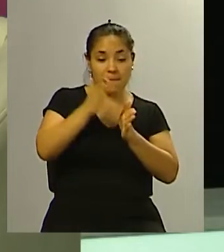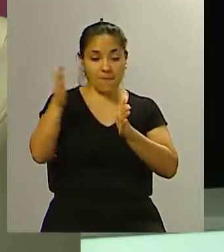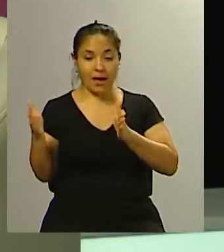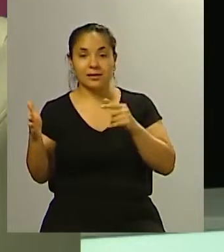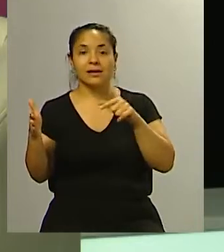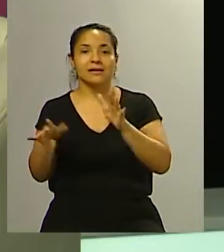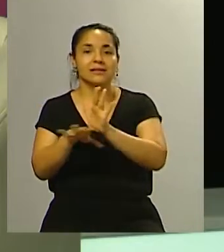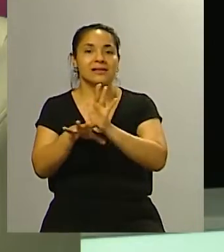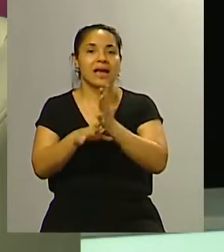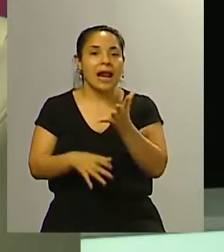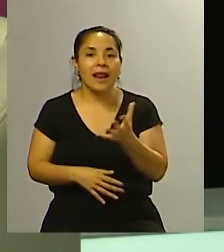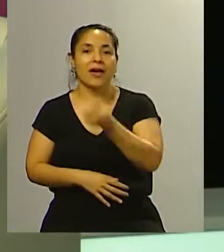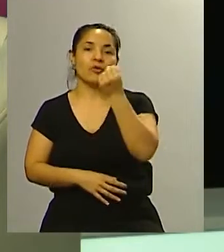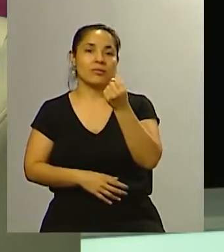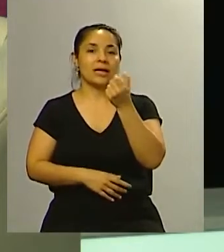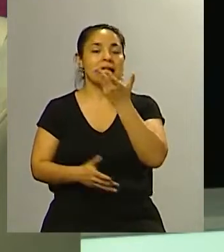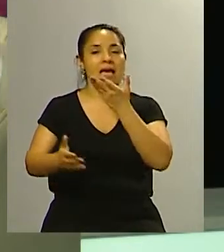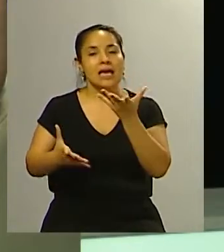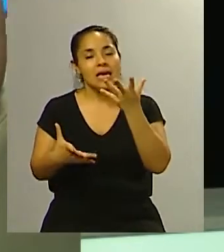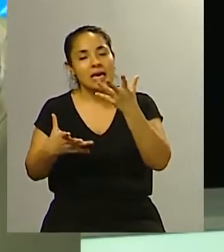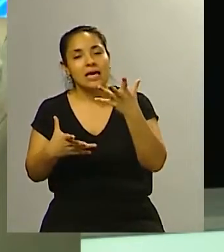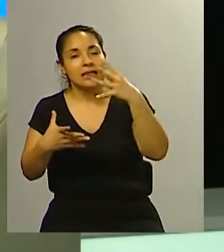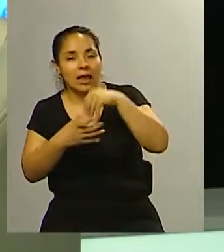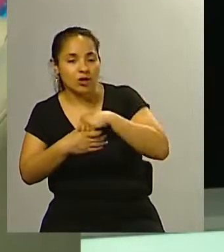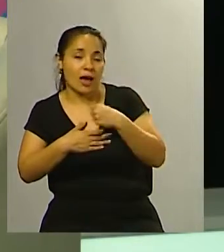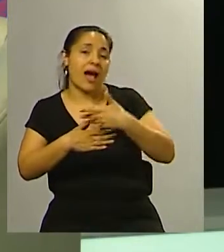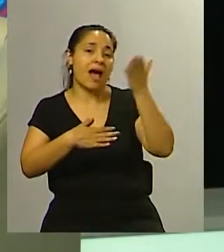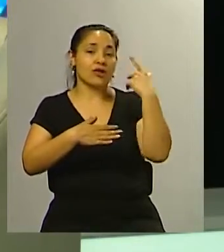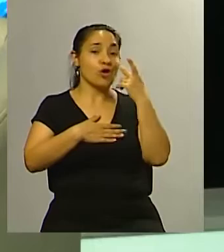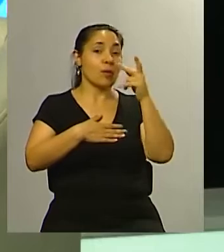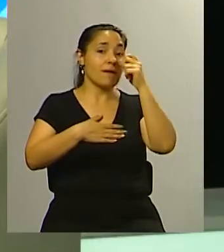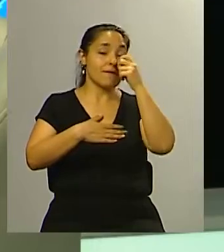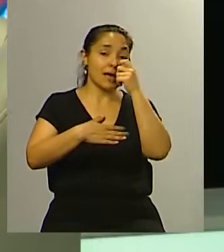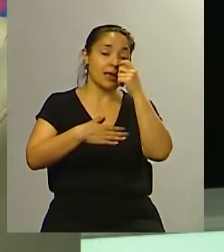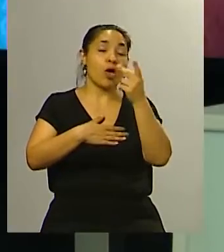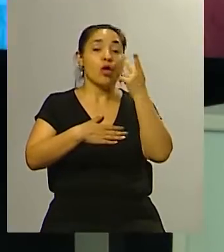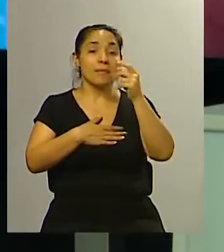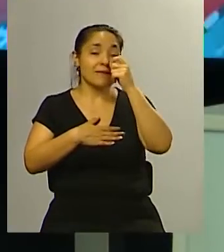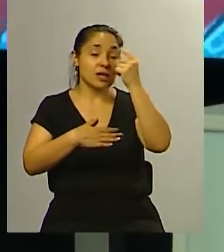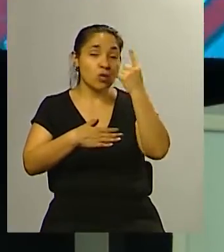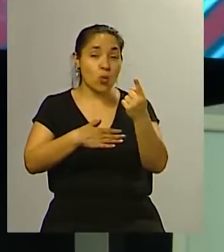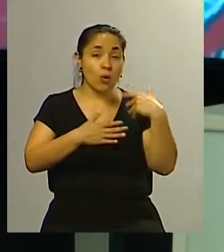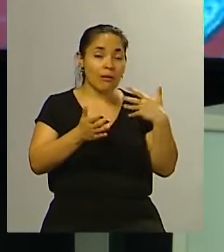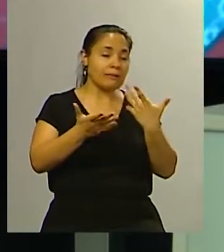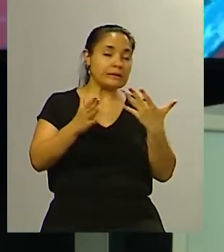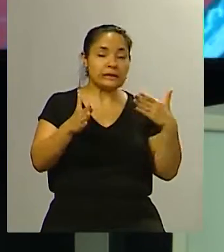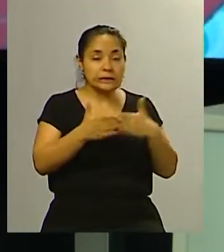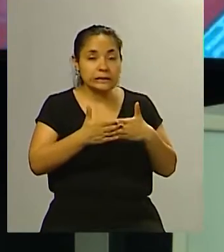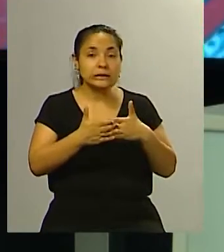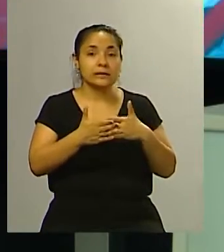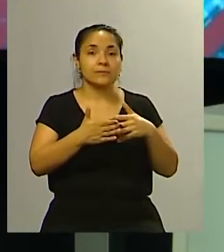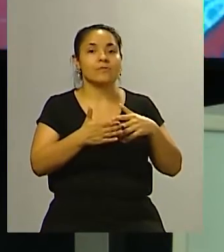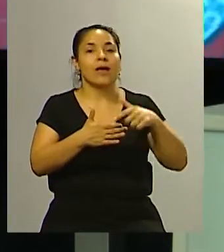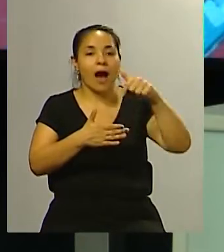y realizar las integraciones de algunos procesos que han quedado desde el 2020 o 2021 para darle la oportunidad